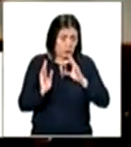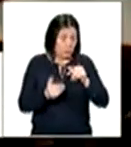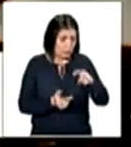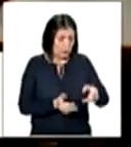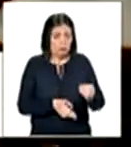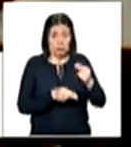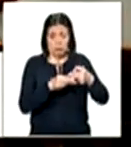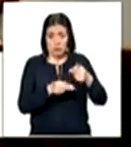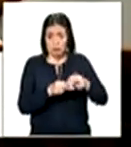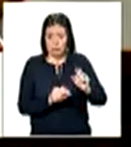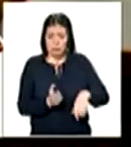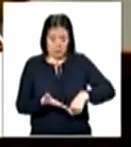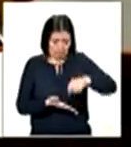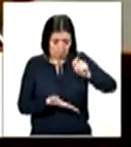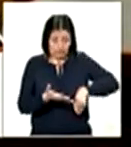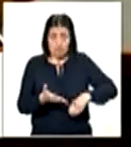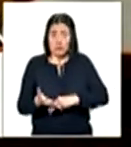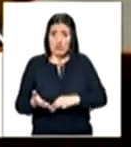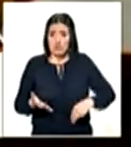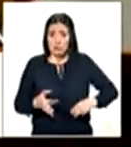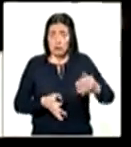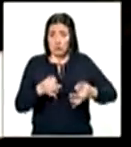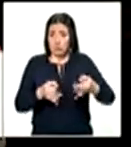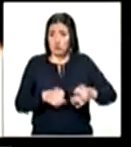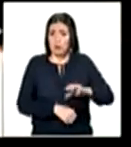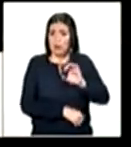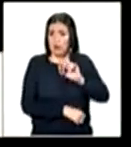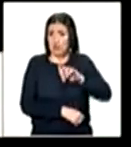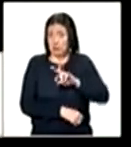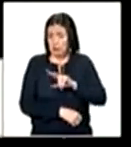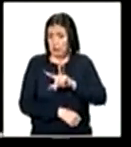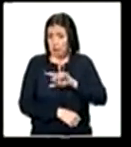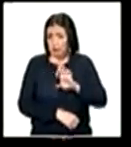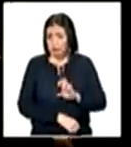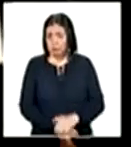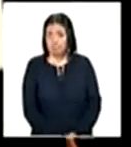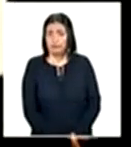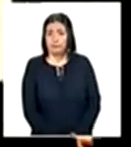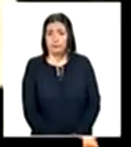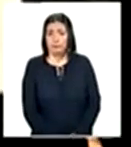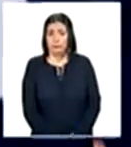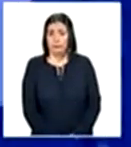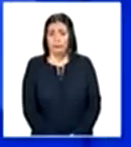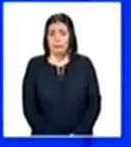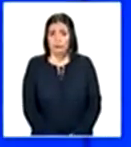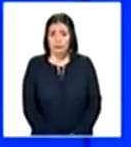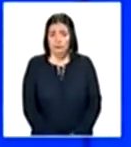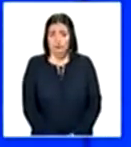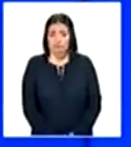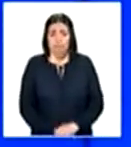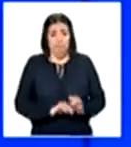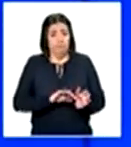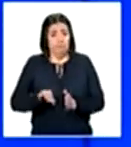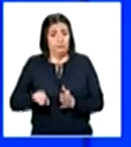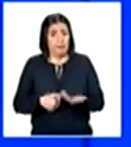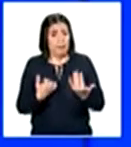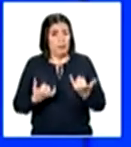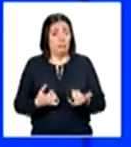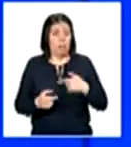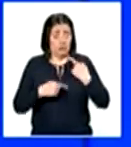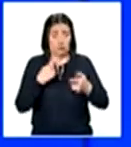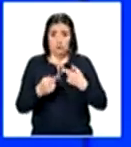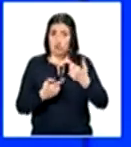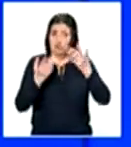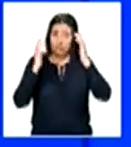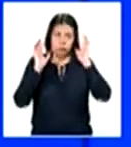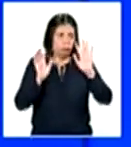designación cuenta con la firma del ministro de Justicia, Enrique Mendoza. Bien, y a esta hora les contamos que la